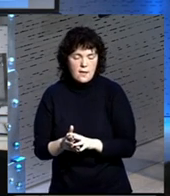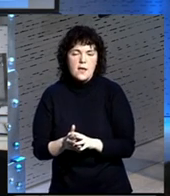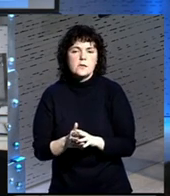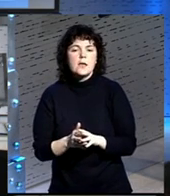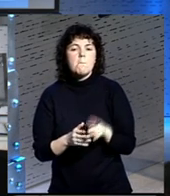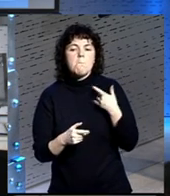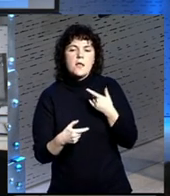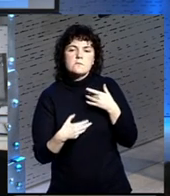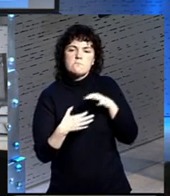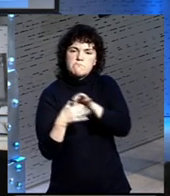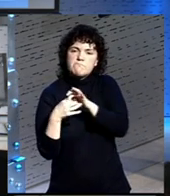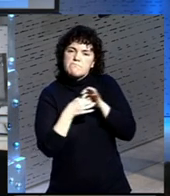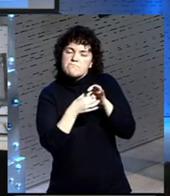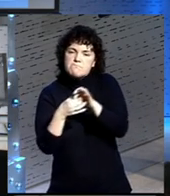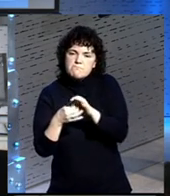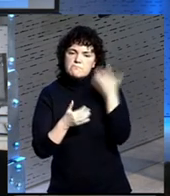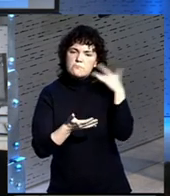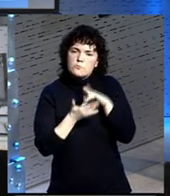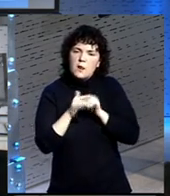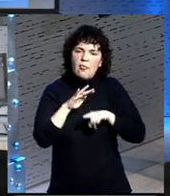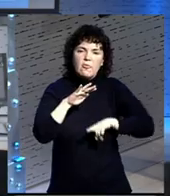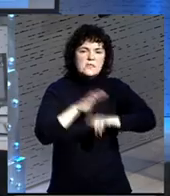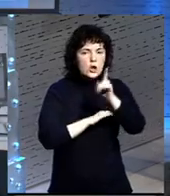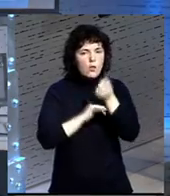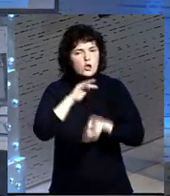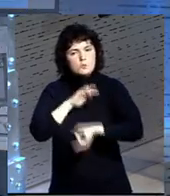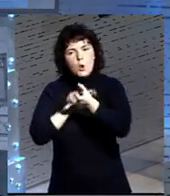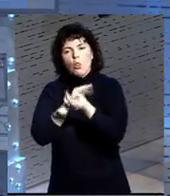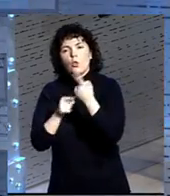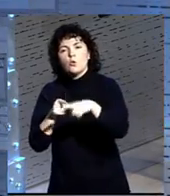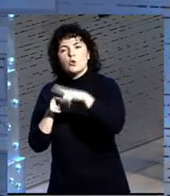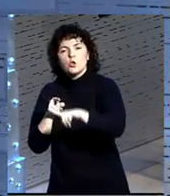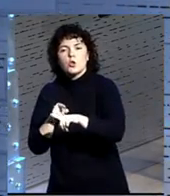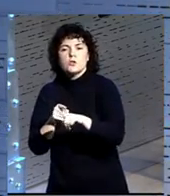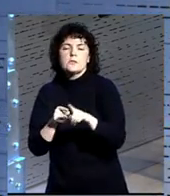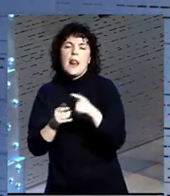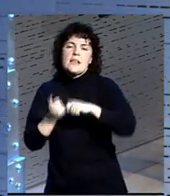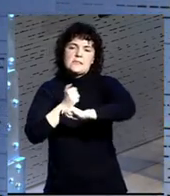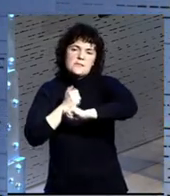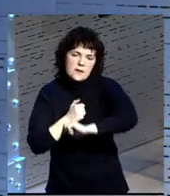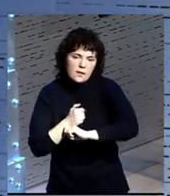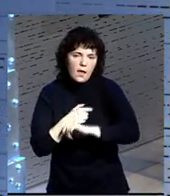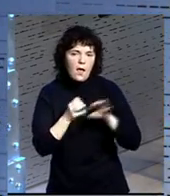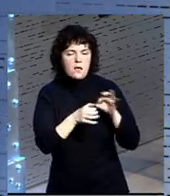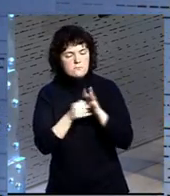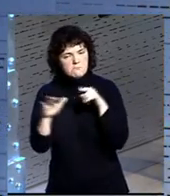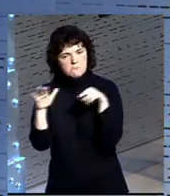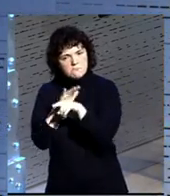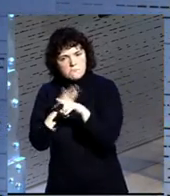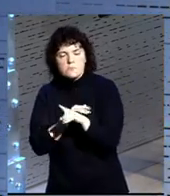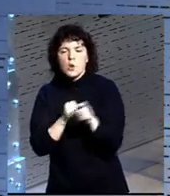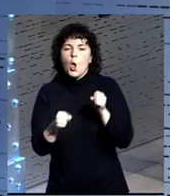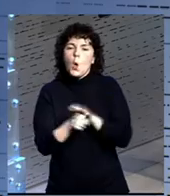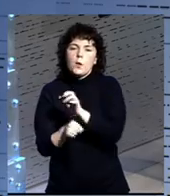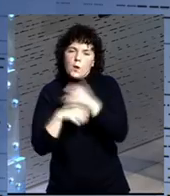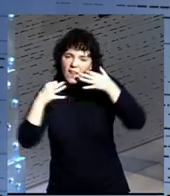ya mostraran en el desarrollo de los productos derivados, de las estrategias correspondientes de gestión, de cobertura de